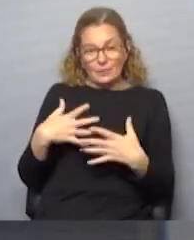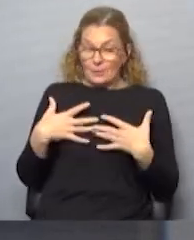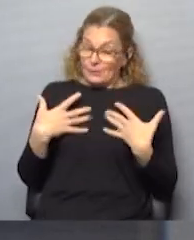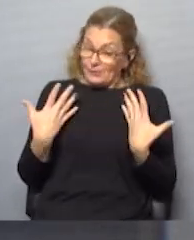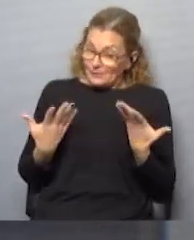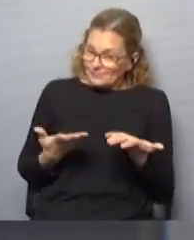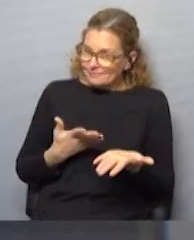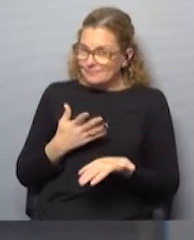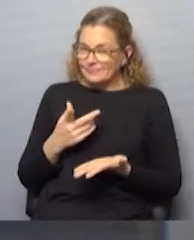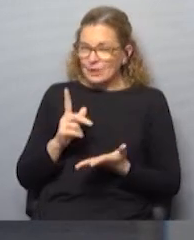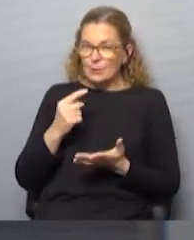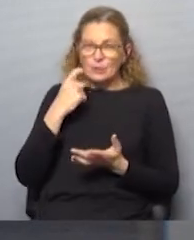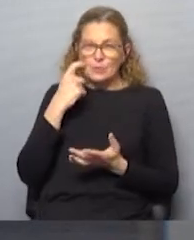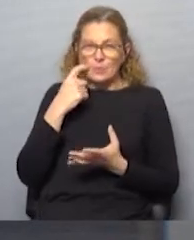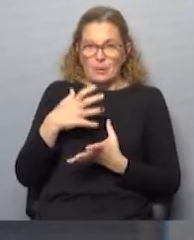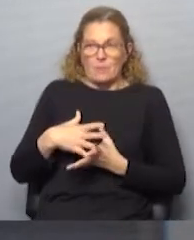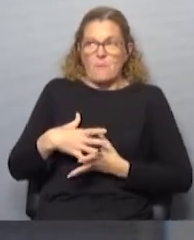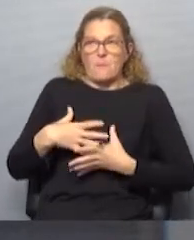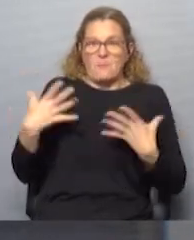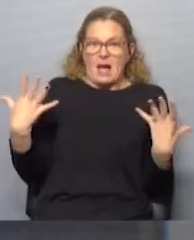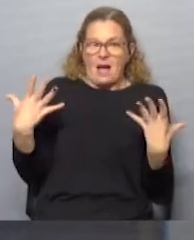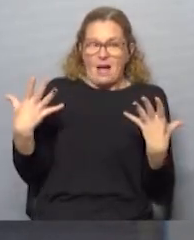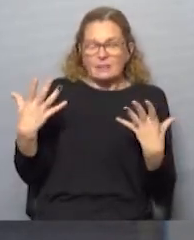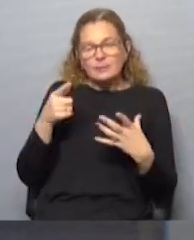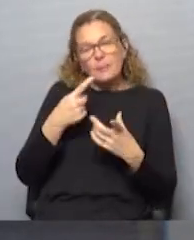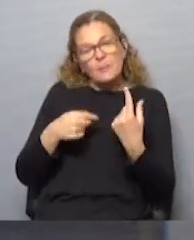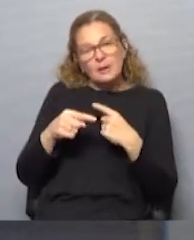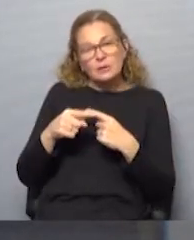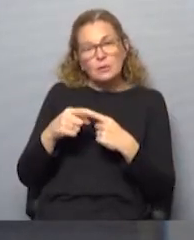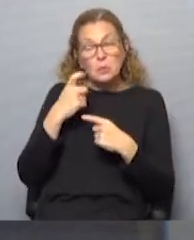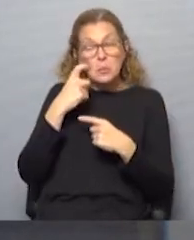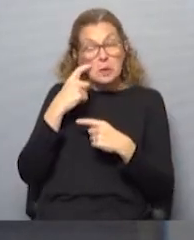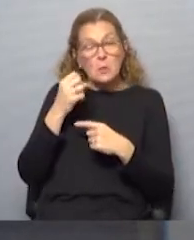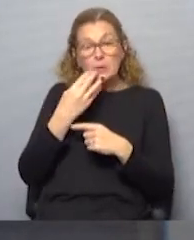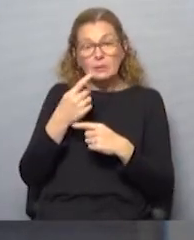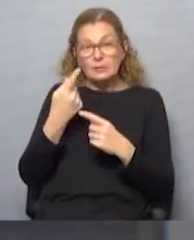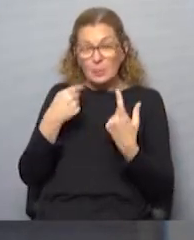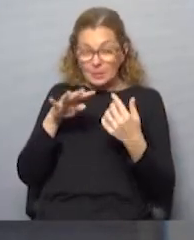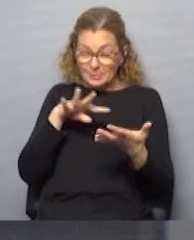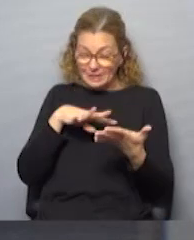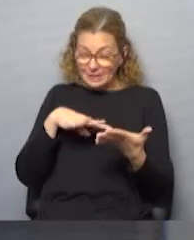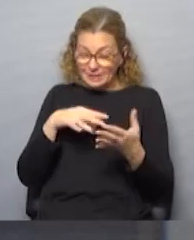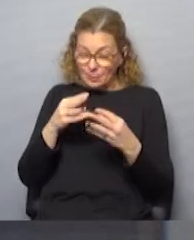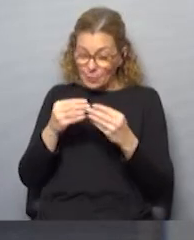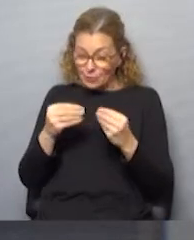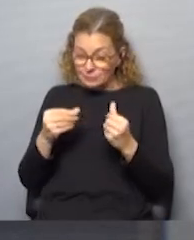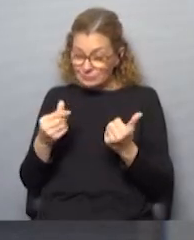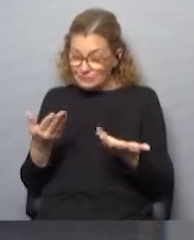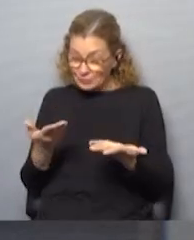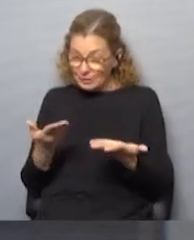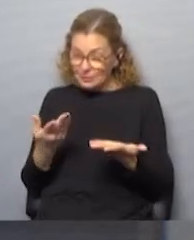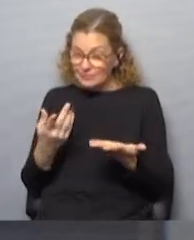no o sea tampoco que el número fuera enorme pero era decente claro después al empezar a leer e ir desmenuzando